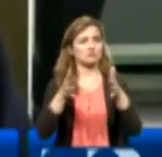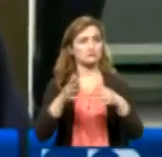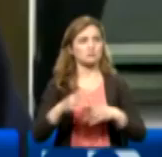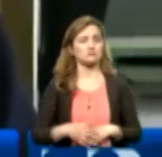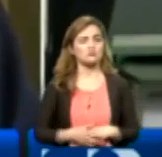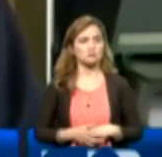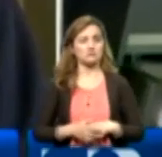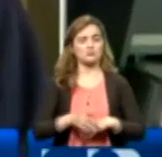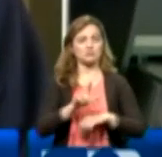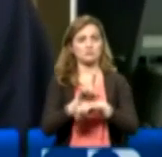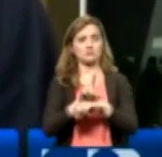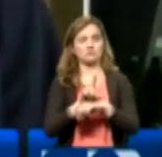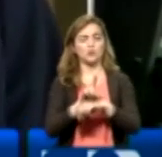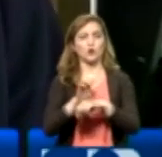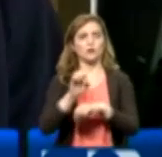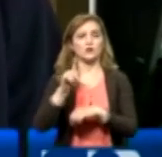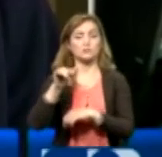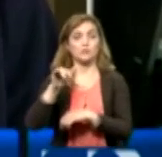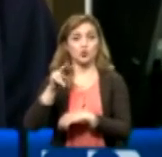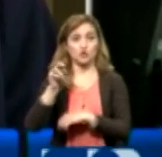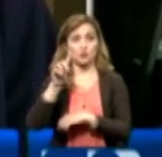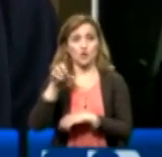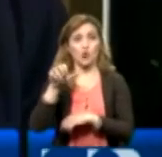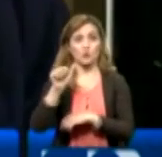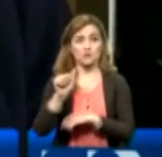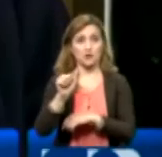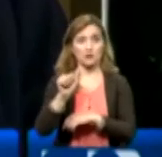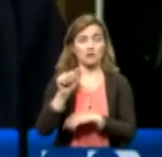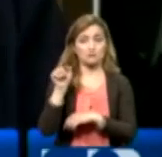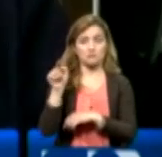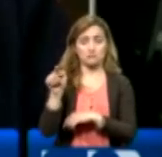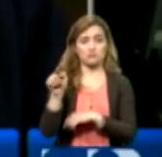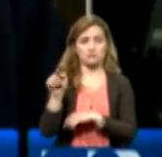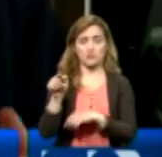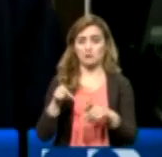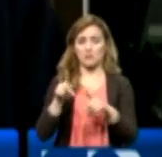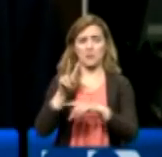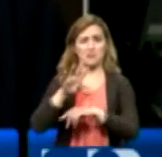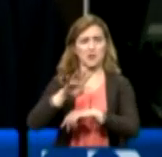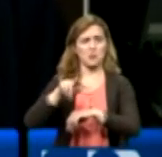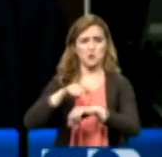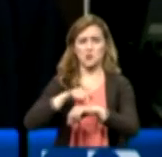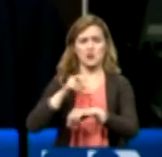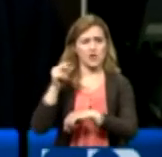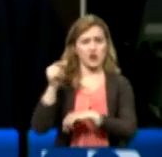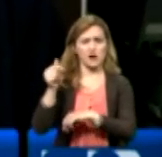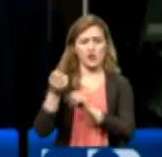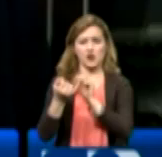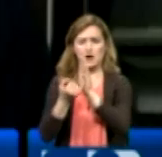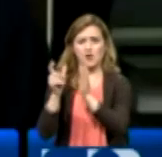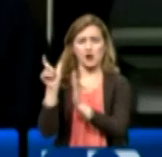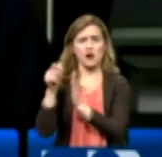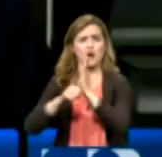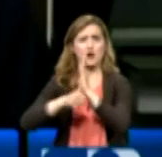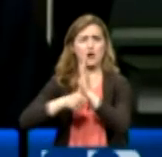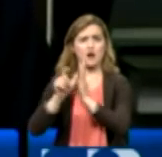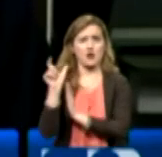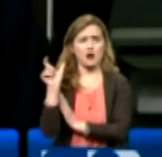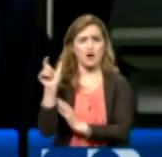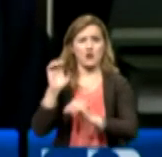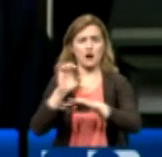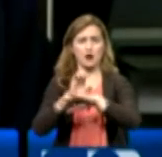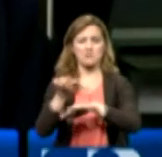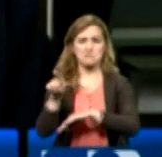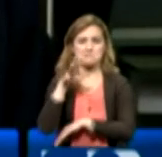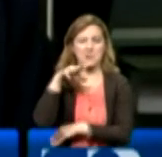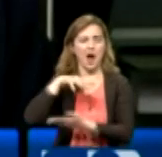doctora Espinosa, cometió esta barbaridad de darle en cosa de 24 horas la concesión a este señor. Deberíamos sacar